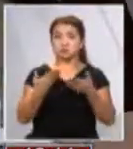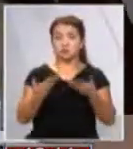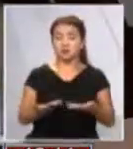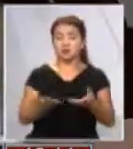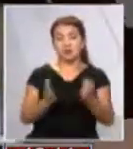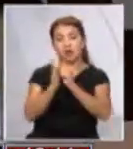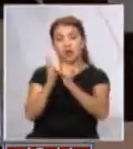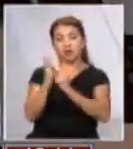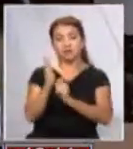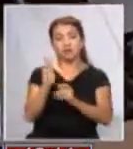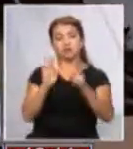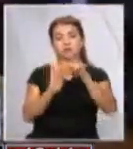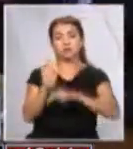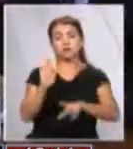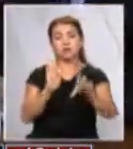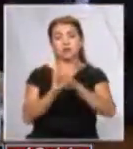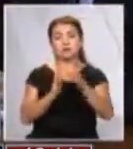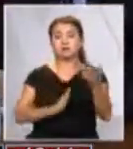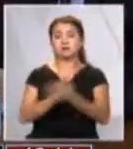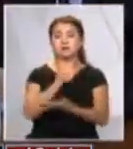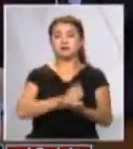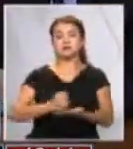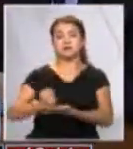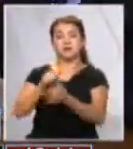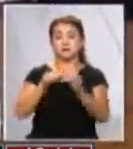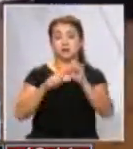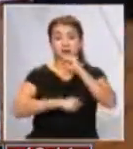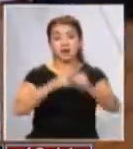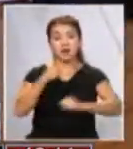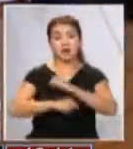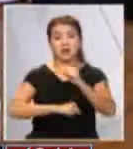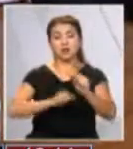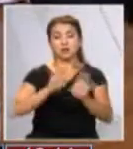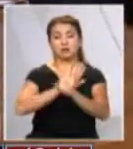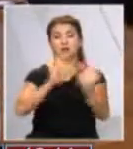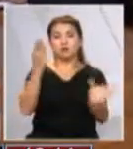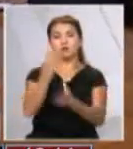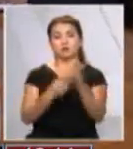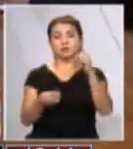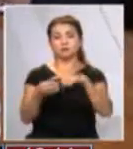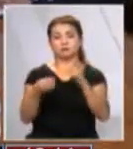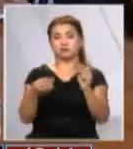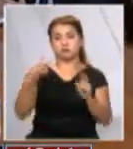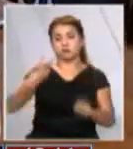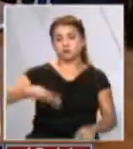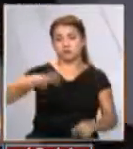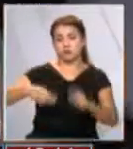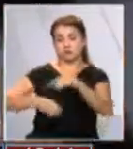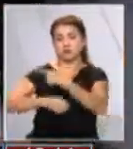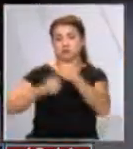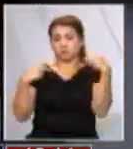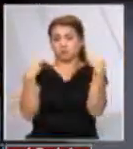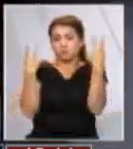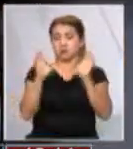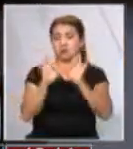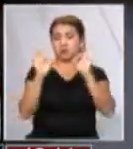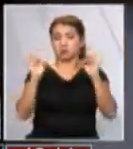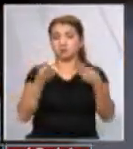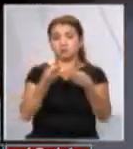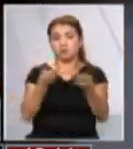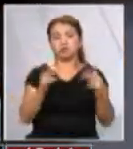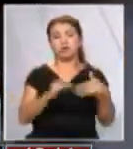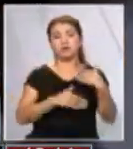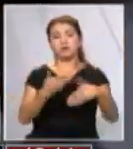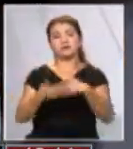agendar los proyectos de ley que se van a tramitar durante el año, se encuentra el fin a la desmunicipalización, el fortalecimiento a la educación pública, avanzar en